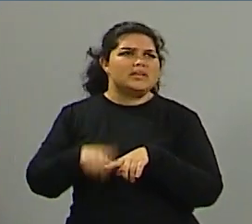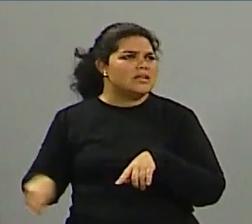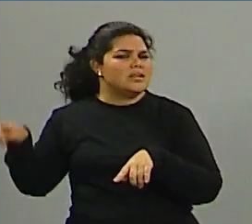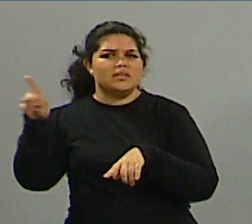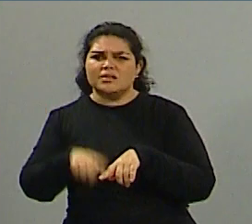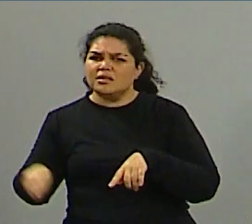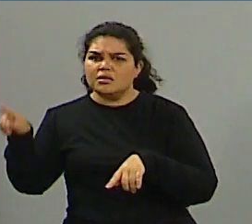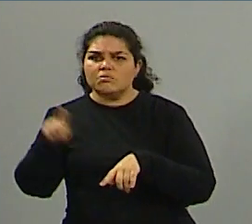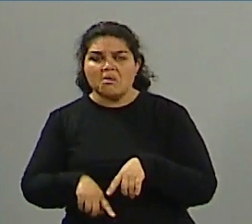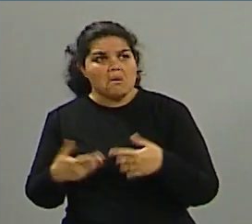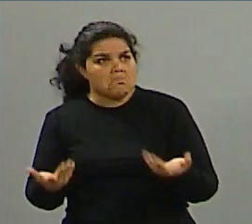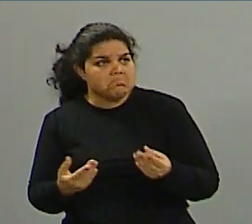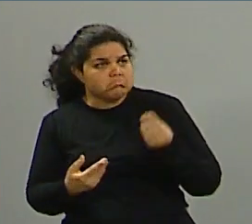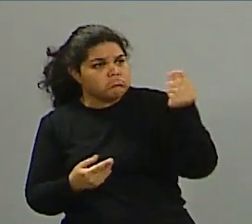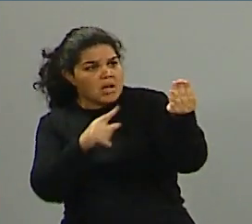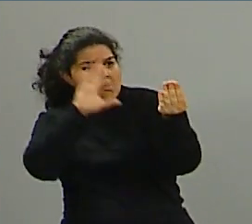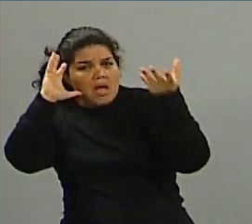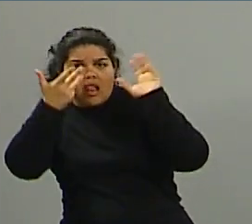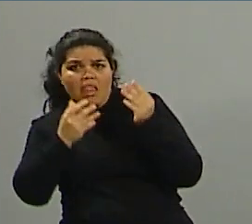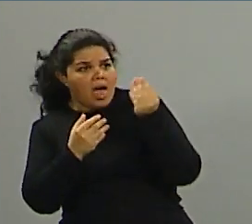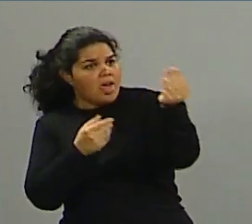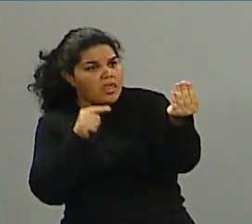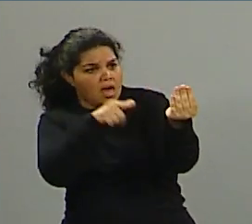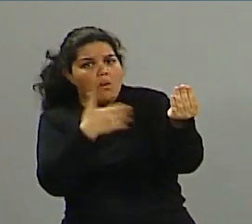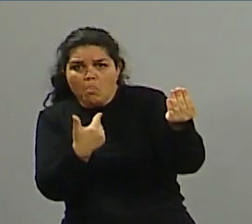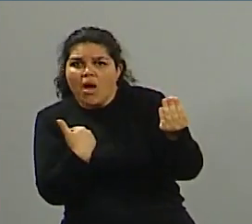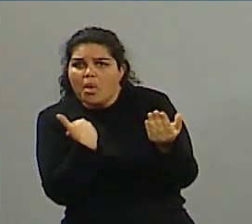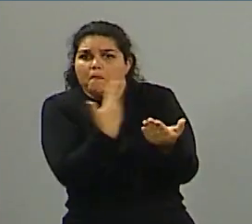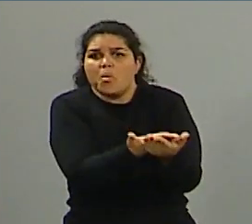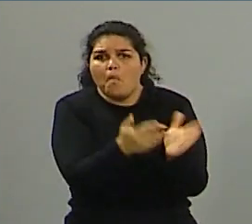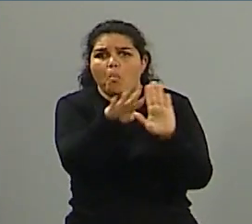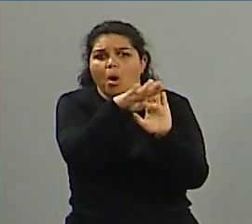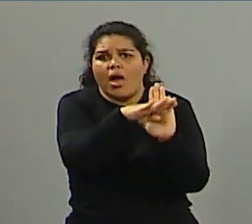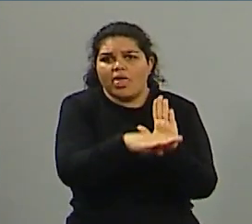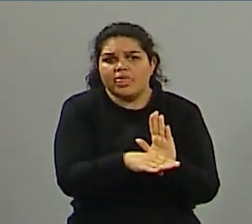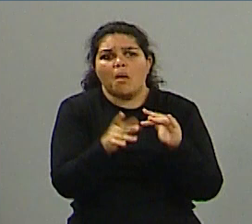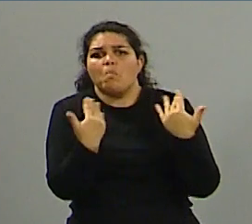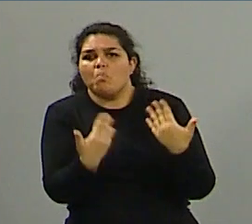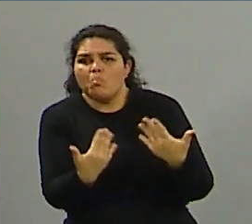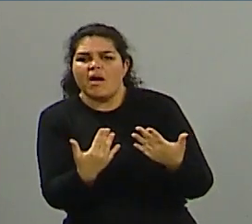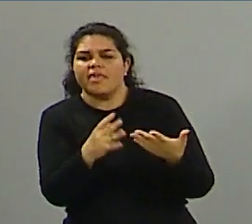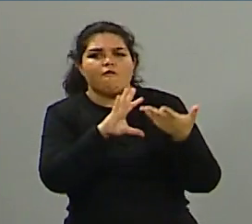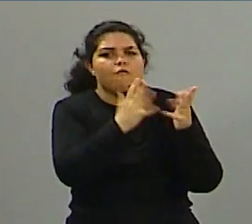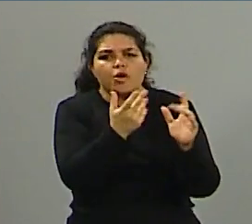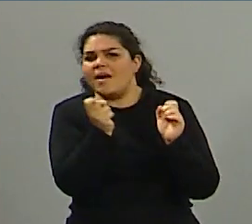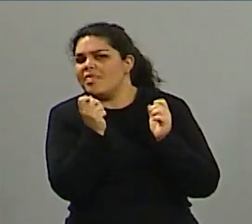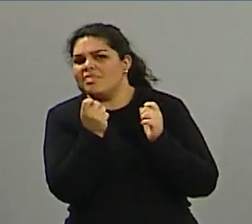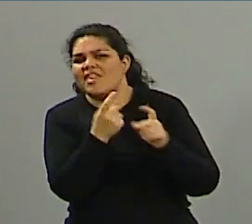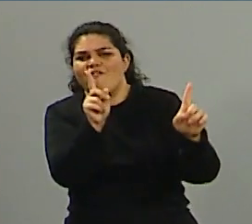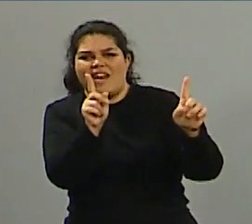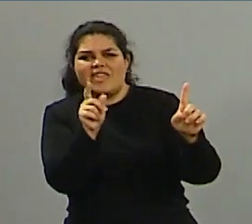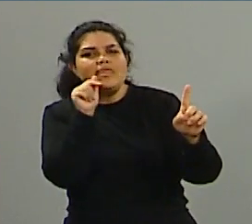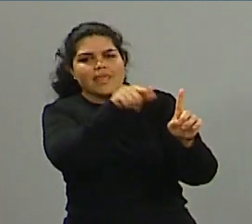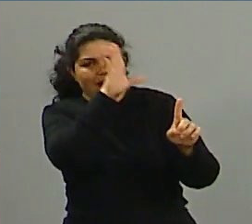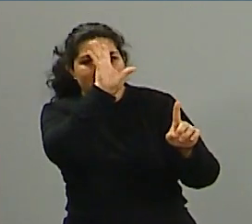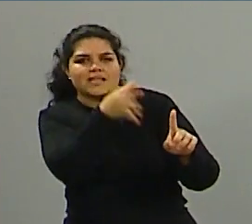un líder que te guste o no te guste la política o su propuesta o más allá de eso, creo que tocó otra parte de ellos, ¿no? Esta